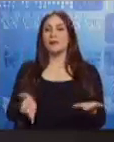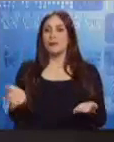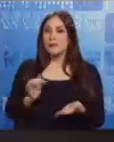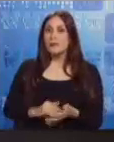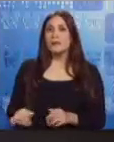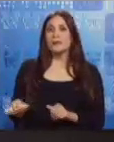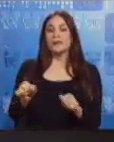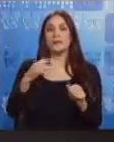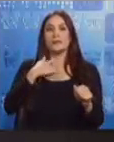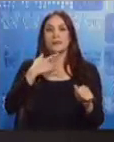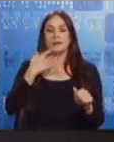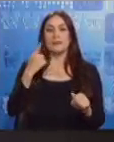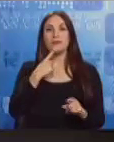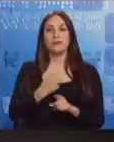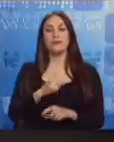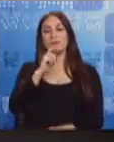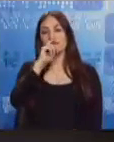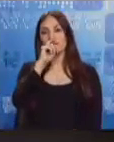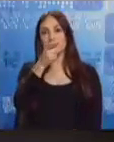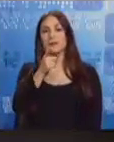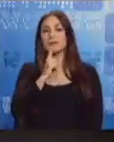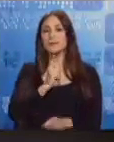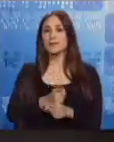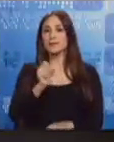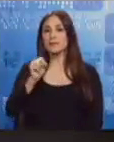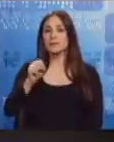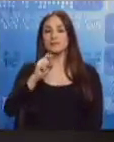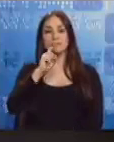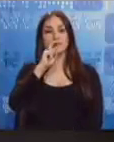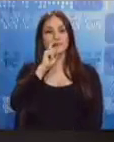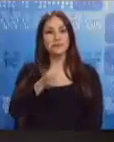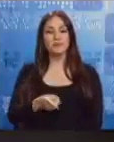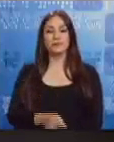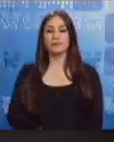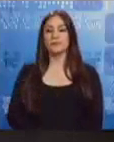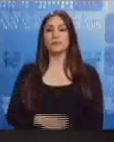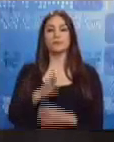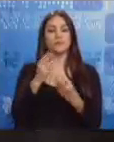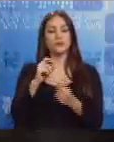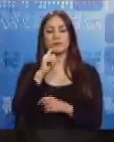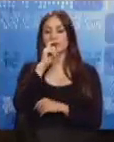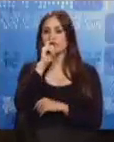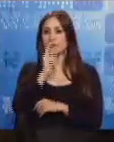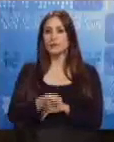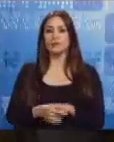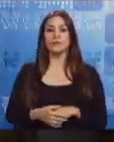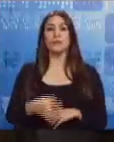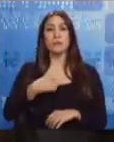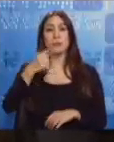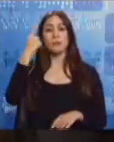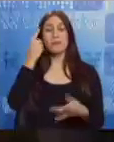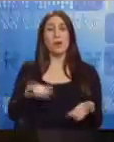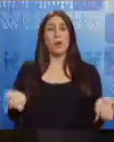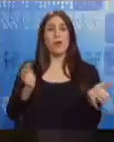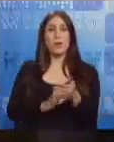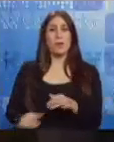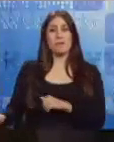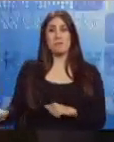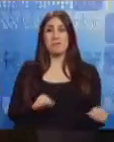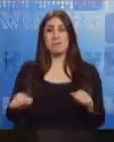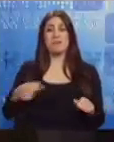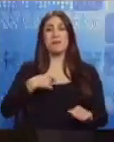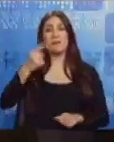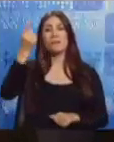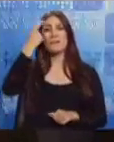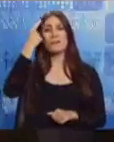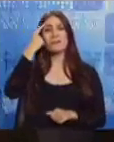comenzar otra vez. Tan feo, en realidad fue demasiado horrible. Lo pensamos que era un terremoto otra vez, yo, ay, no, Dios